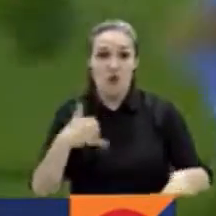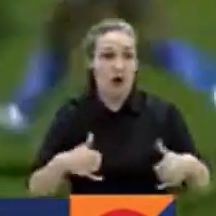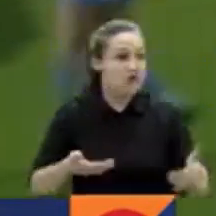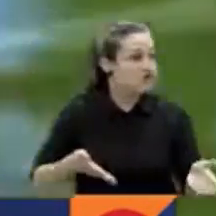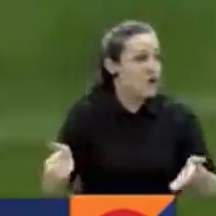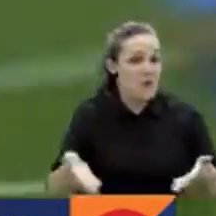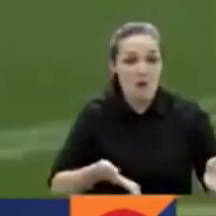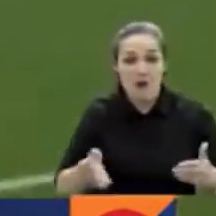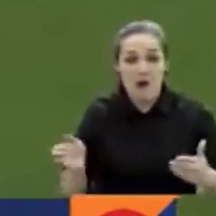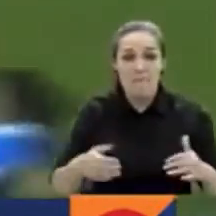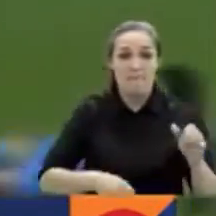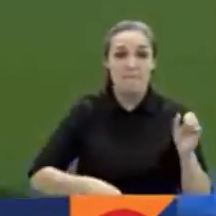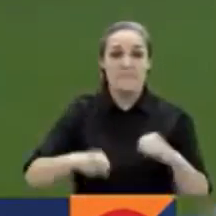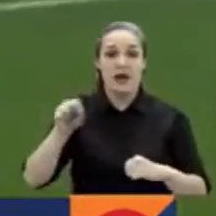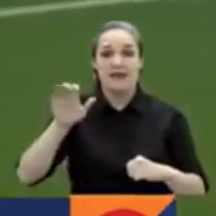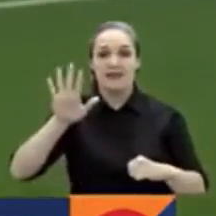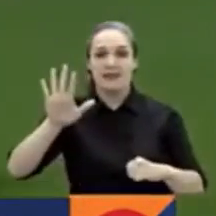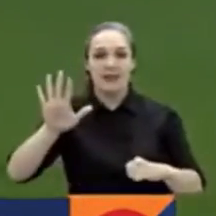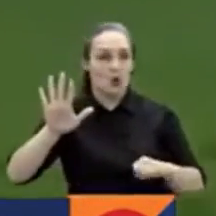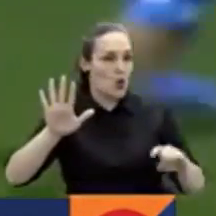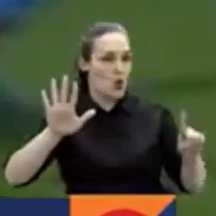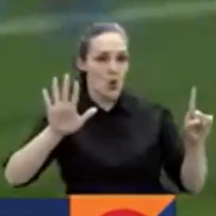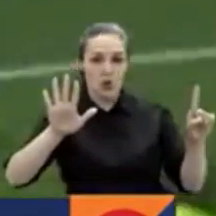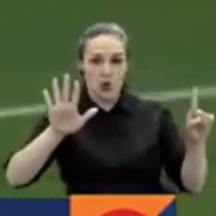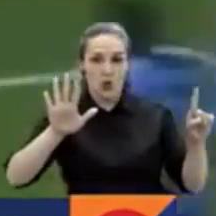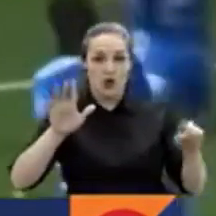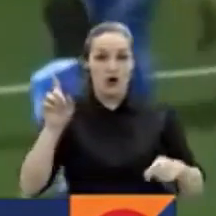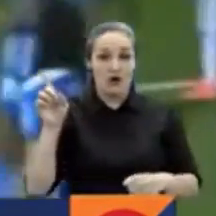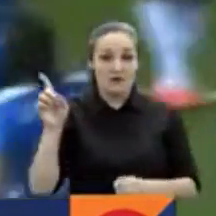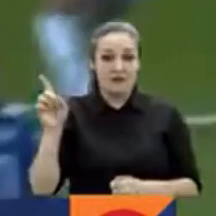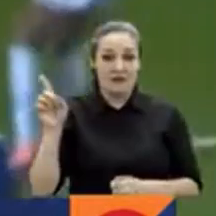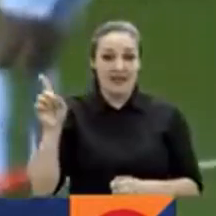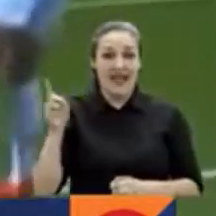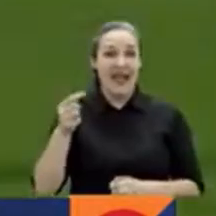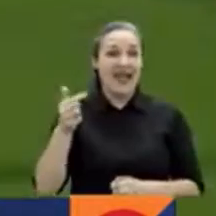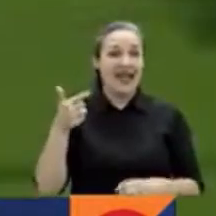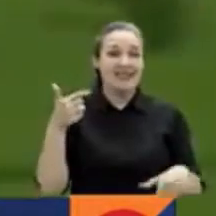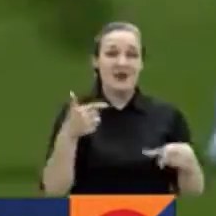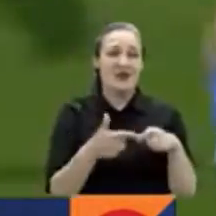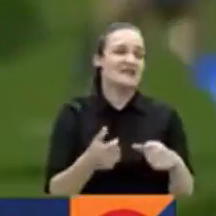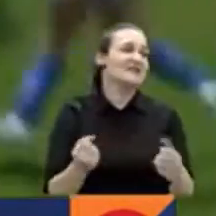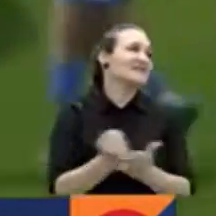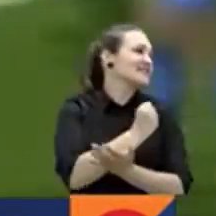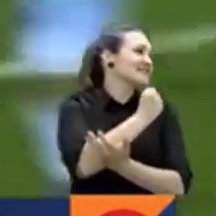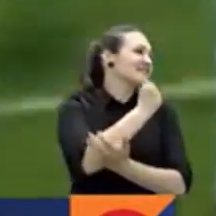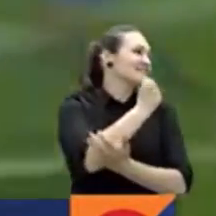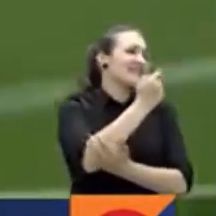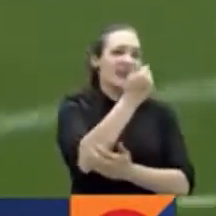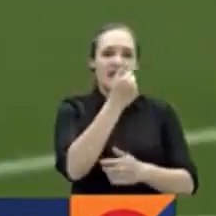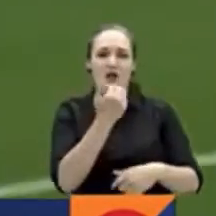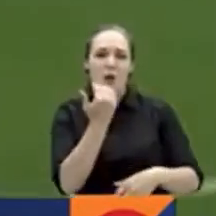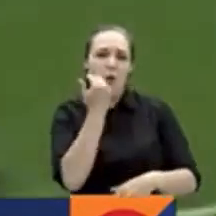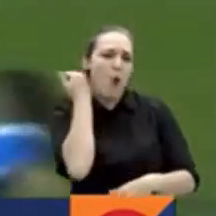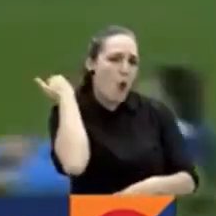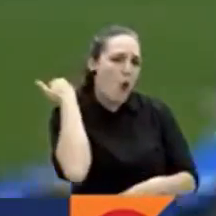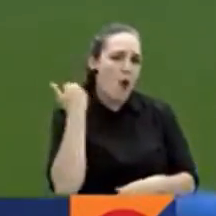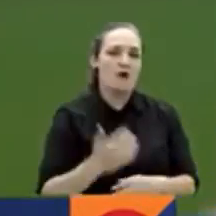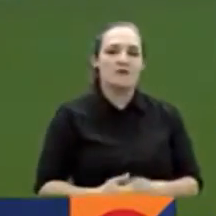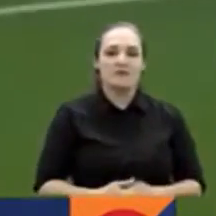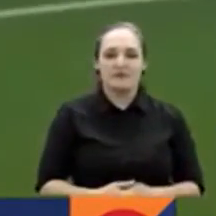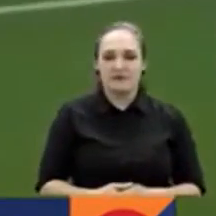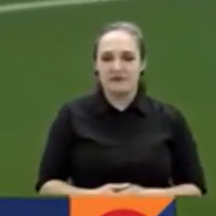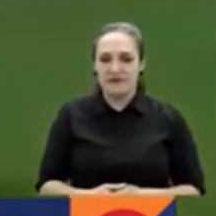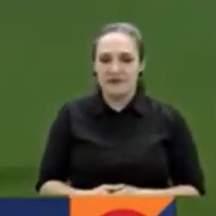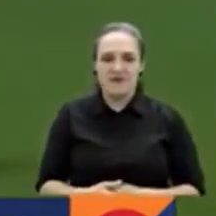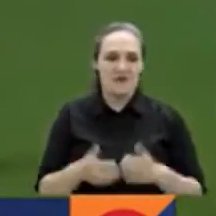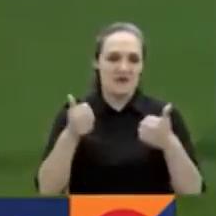juego. Fue una victoria 5-1 frente a la Alhambra. Y mire esta, Damaris. ¡Ay, era gol de Linda! ¡Ay, le pasaba cerca del palo derecho! Bien